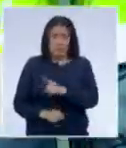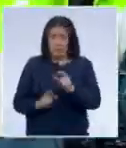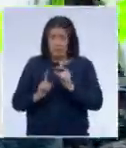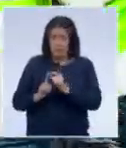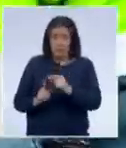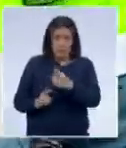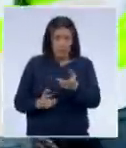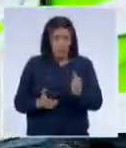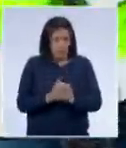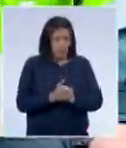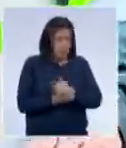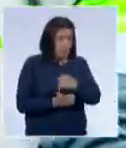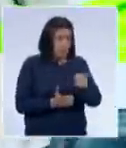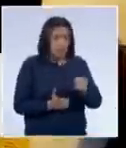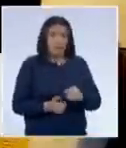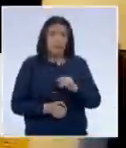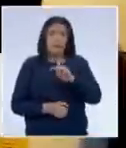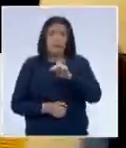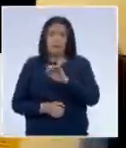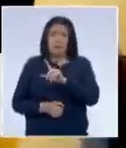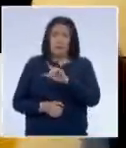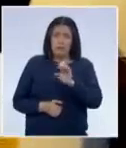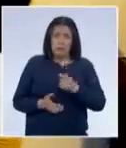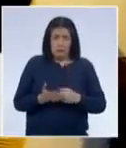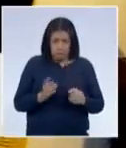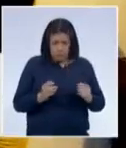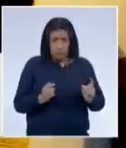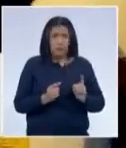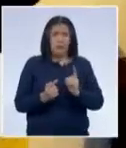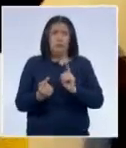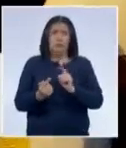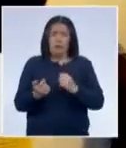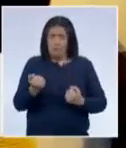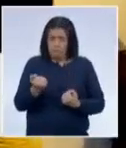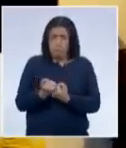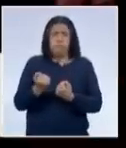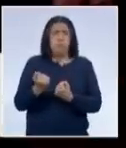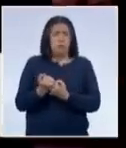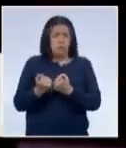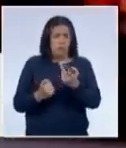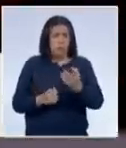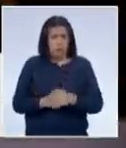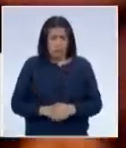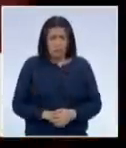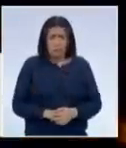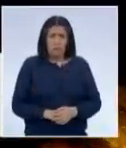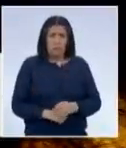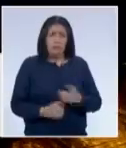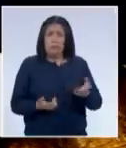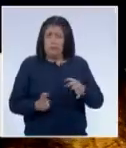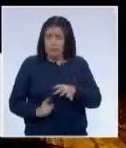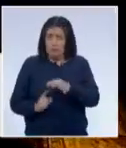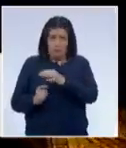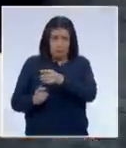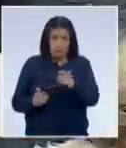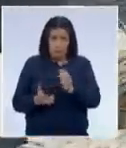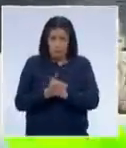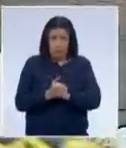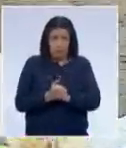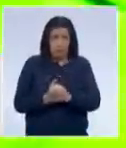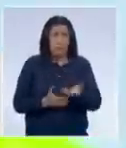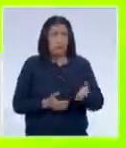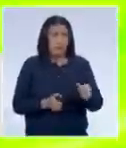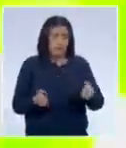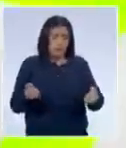amistades de melisa gonzález salen al frente y dan su apoyo incondicional en exclusiva los amigos de la